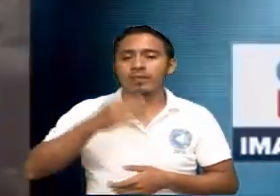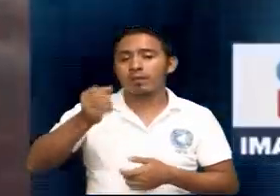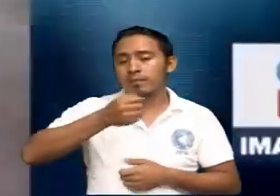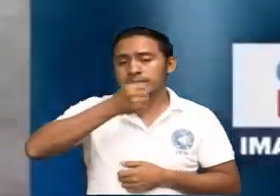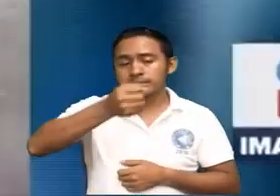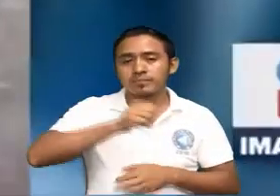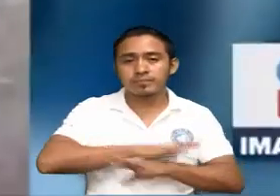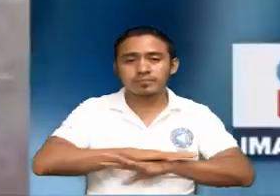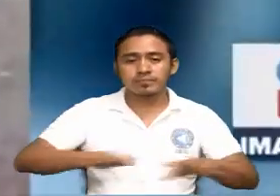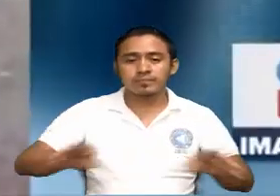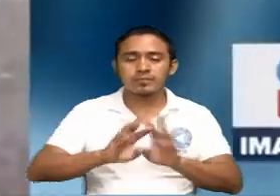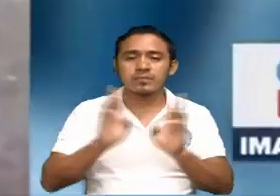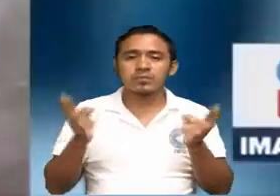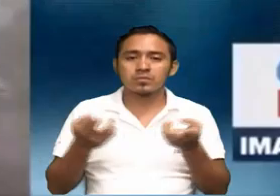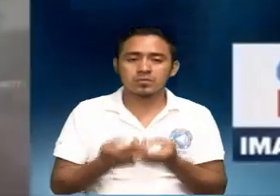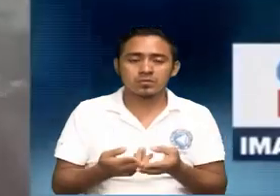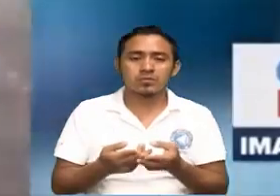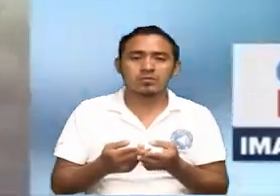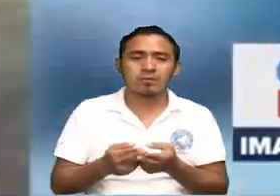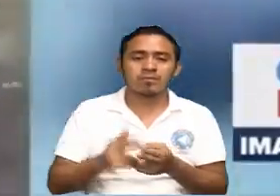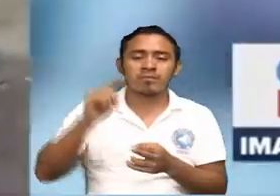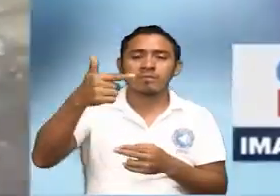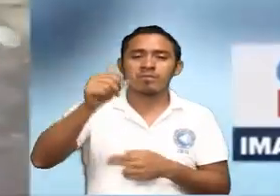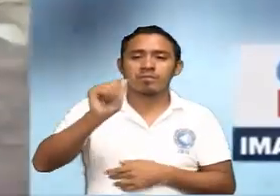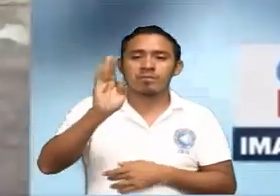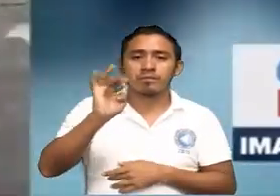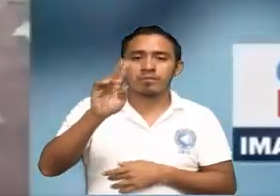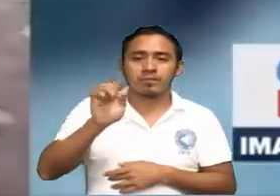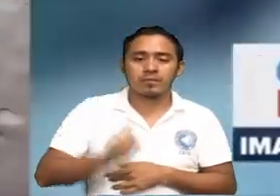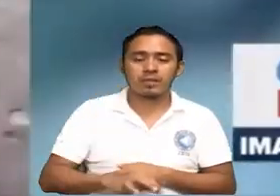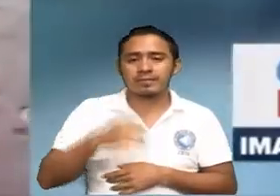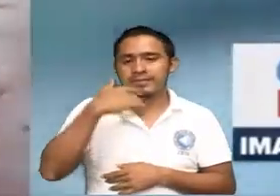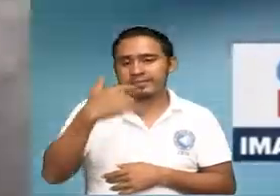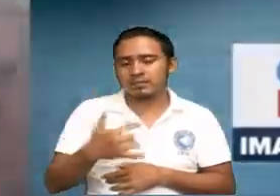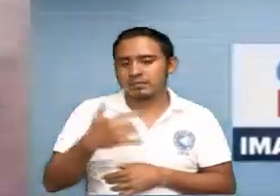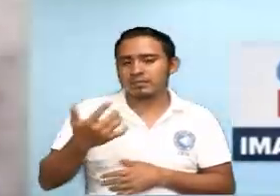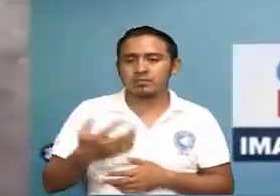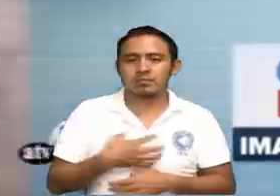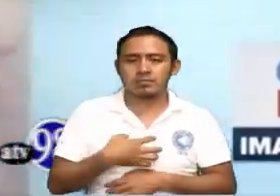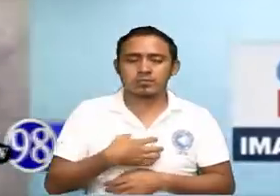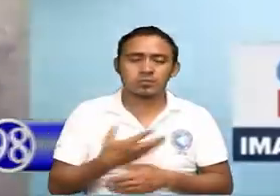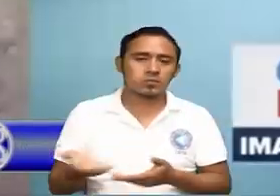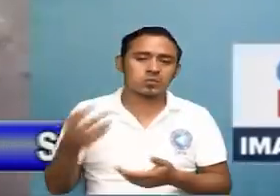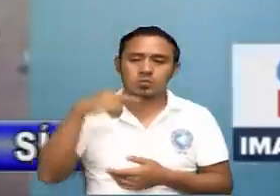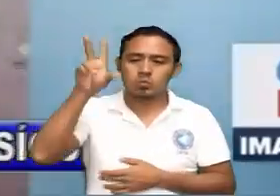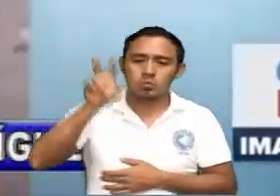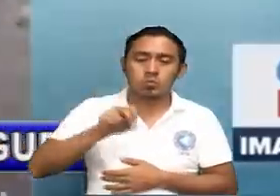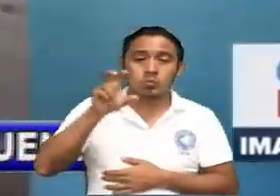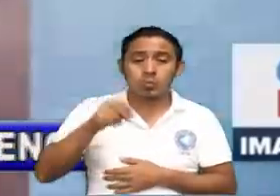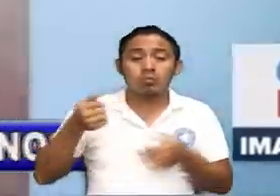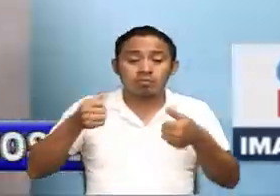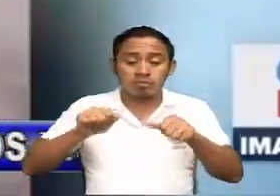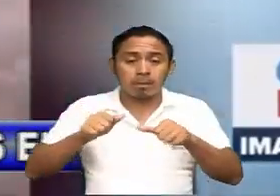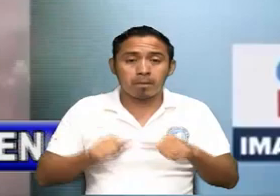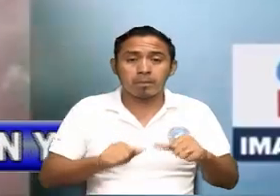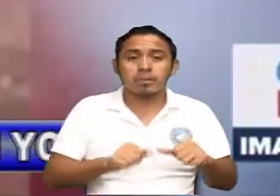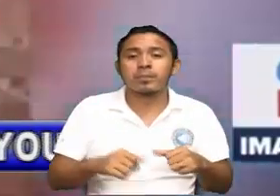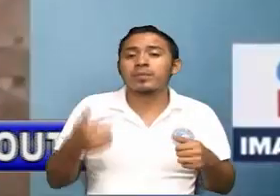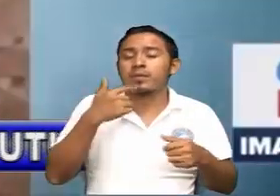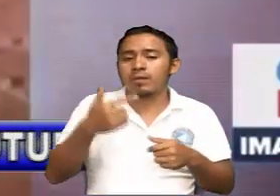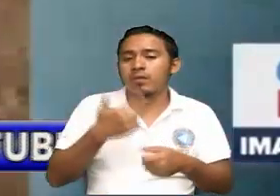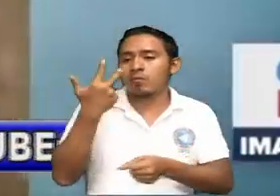después de la reunión semanal del Gabinete de Gobierno, el titular de la cartera de Gobernación volvió a negar que este convenio convierta